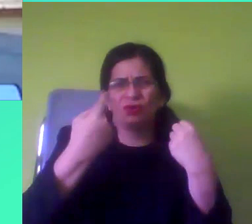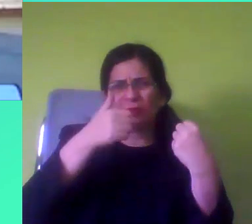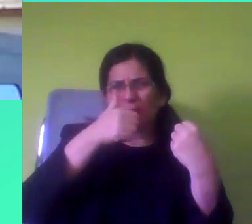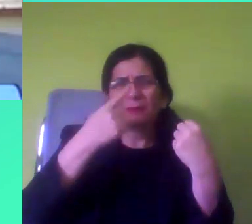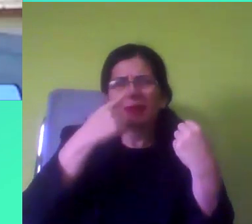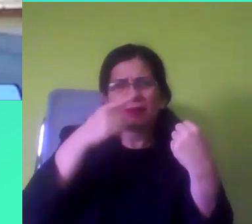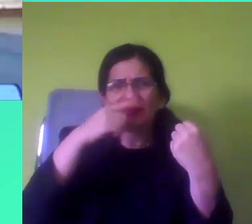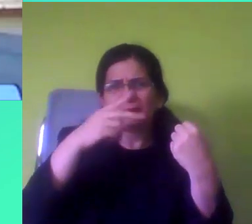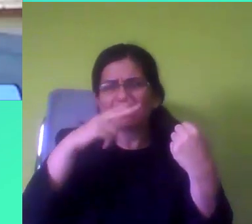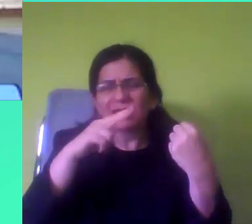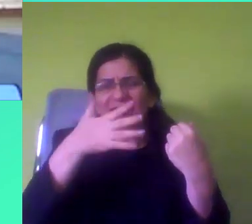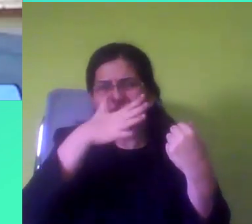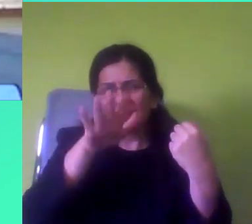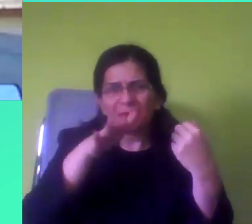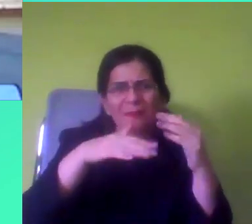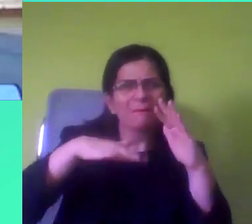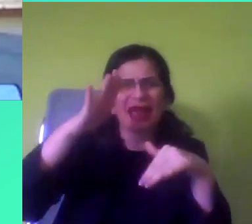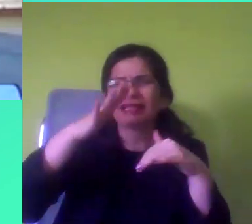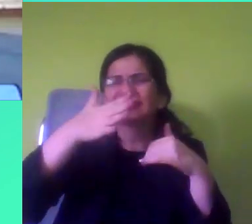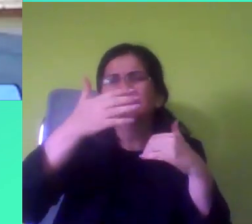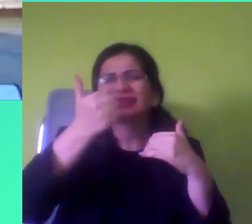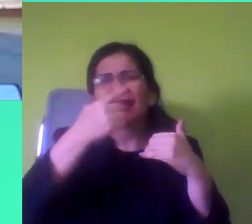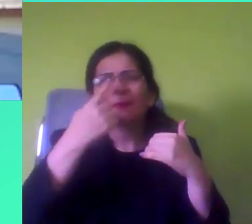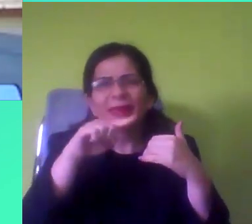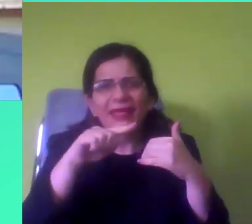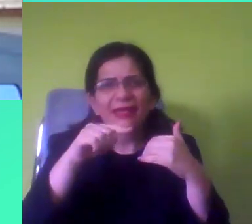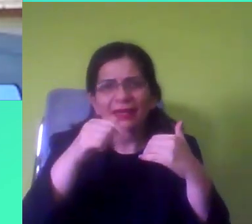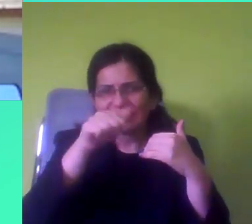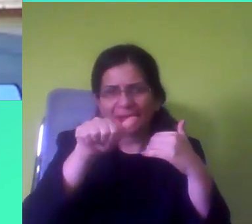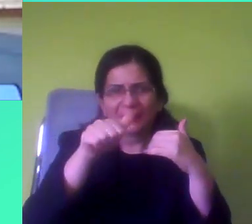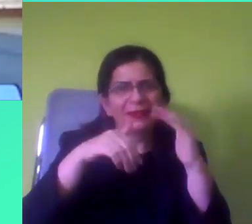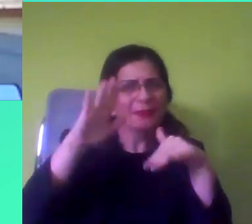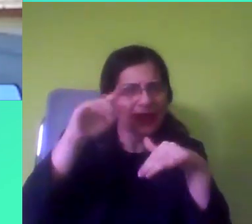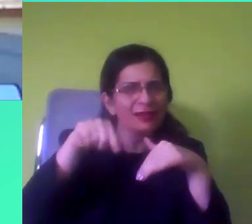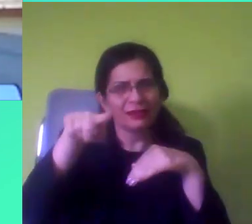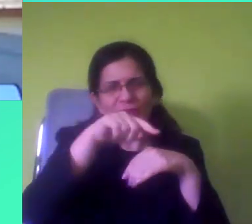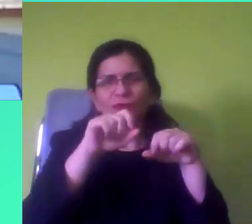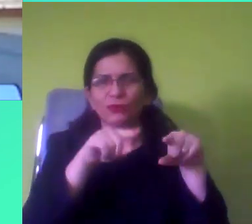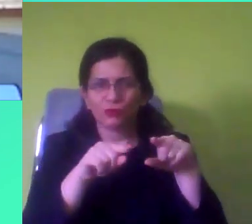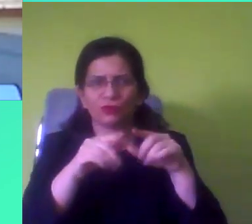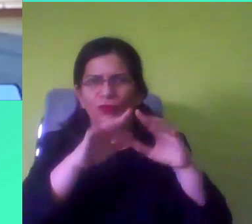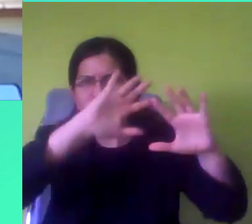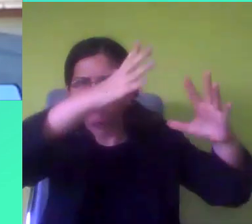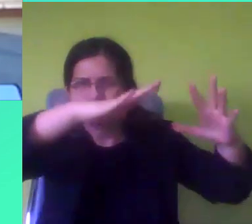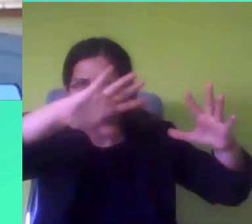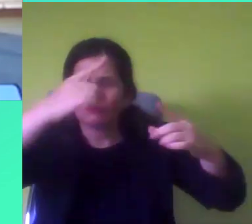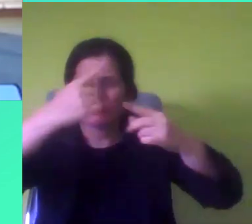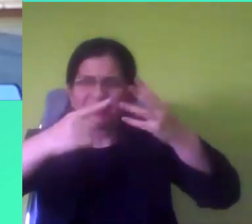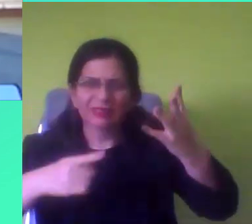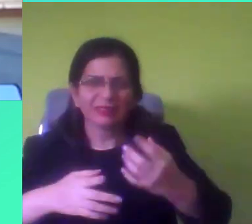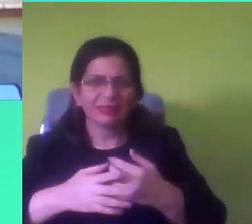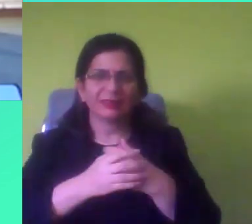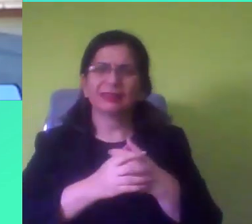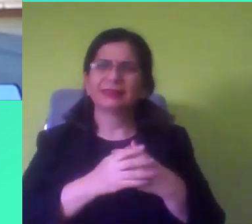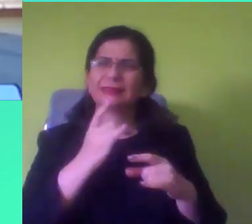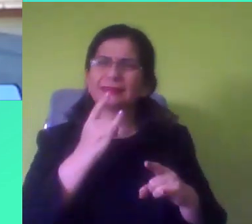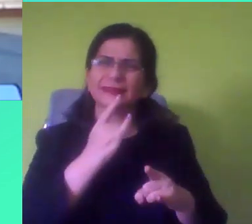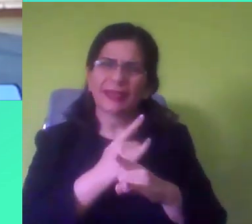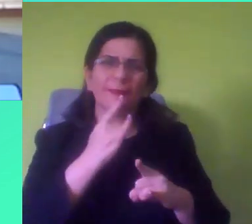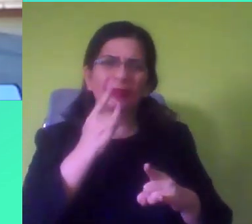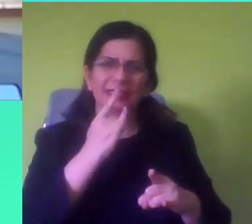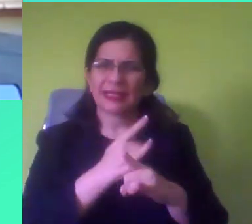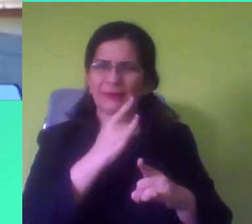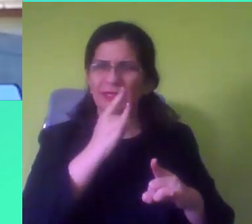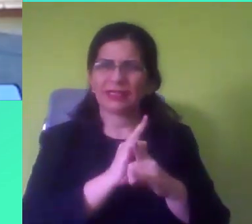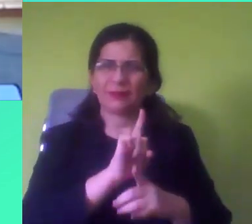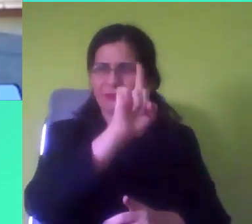datos, tener una idea justamente de que a medida que nos acercamos hacia el Ecuador, donde las temperaturas son más altas, los glaciares tienen que